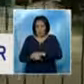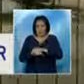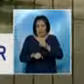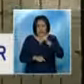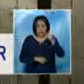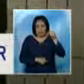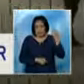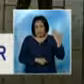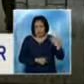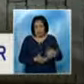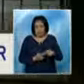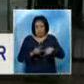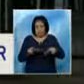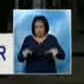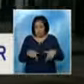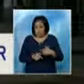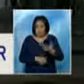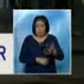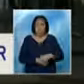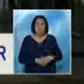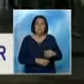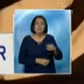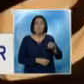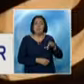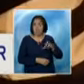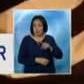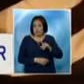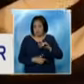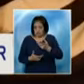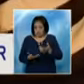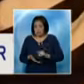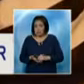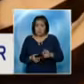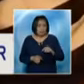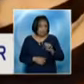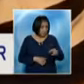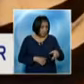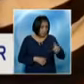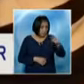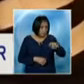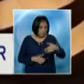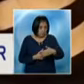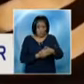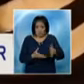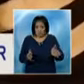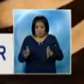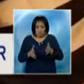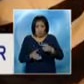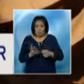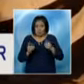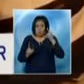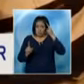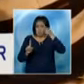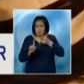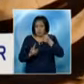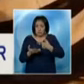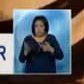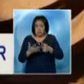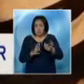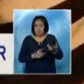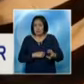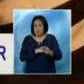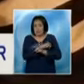ayer en la zona de Centicos, en la provincia de Paita. Según las autoridades, este container tenía como finalidad el